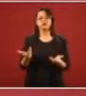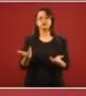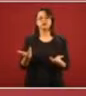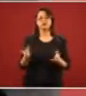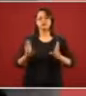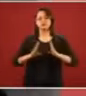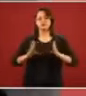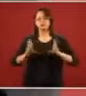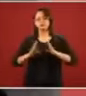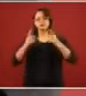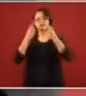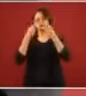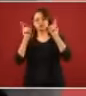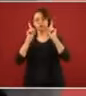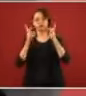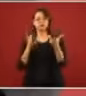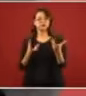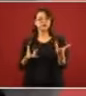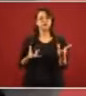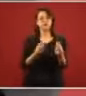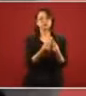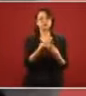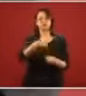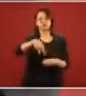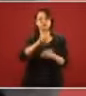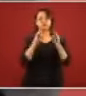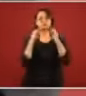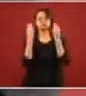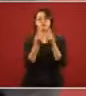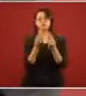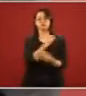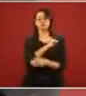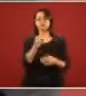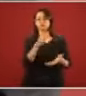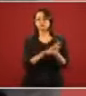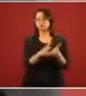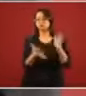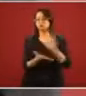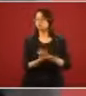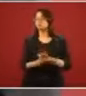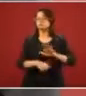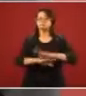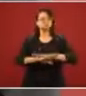soldados y marinos se asocien con la delincuencia. Ayer